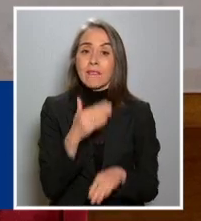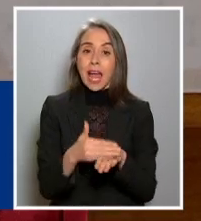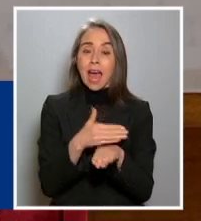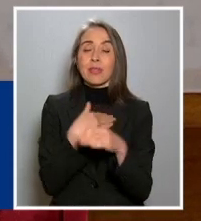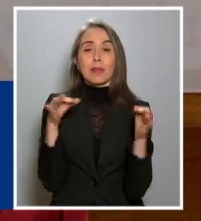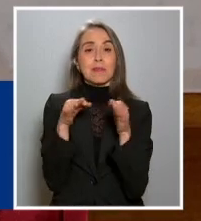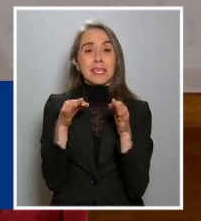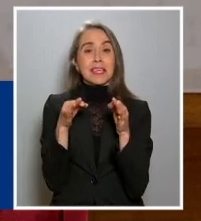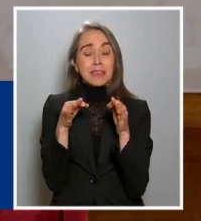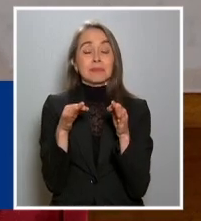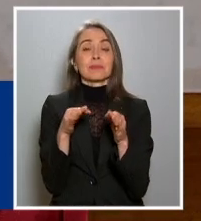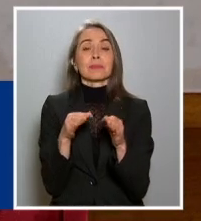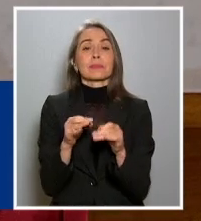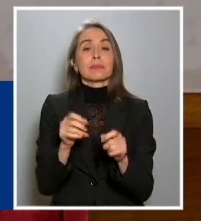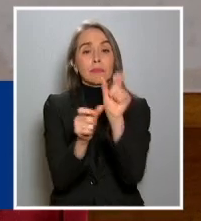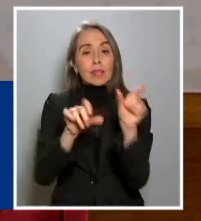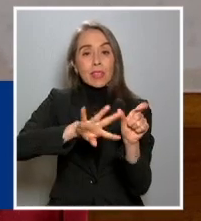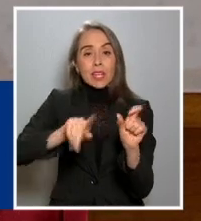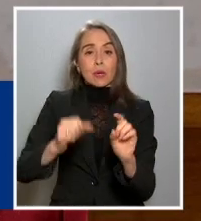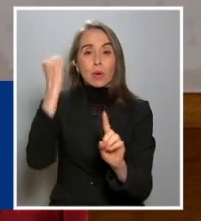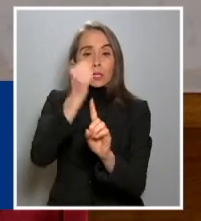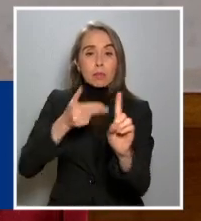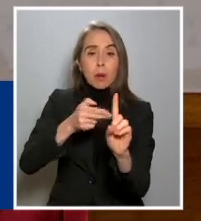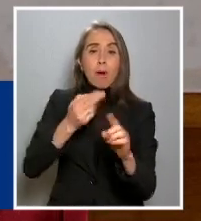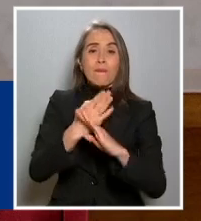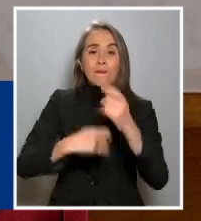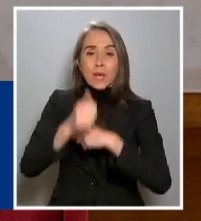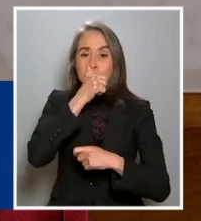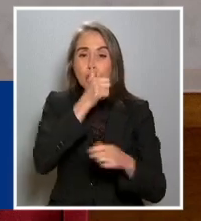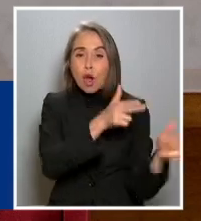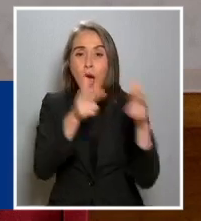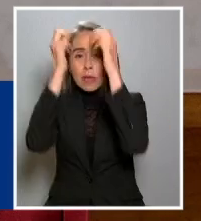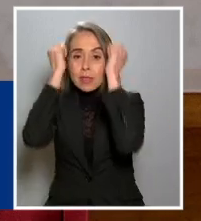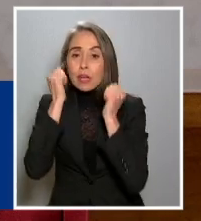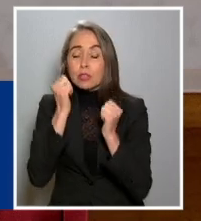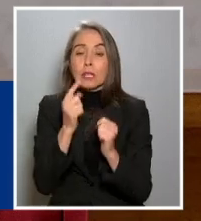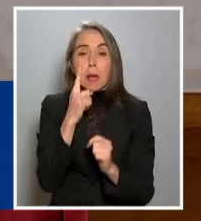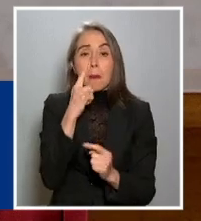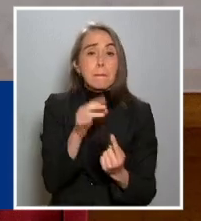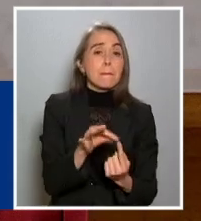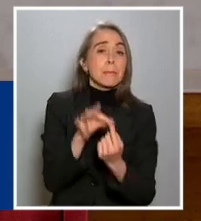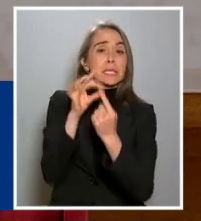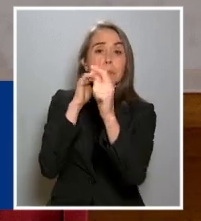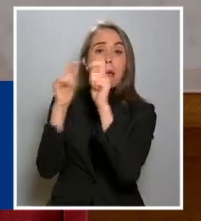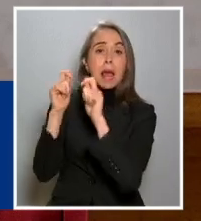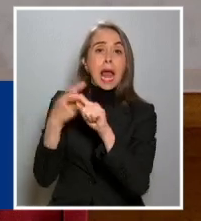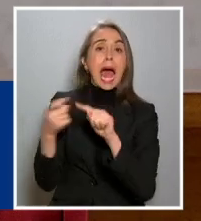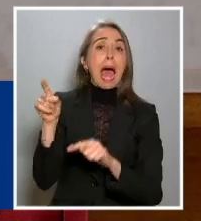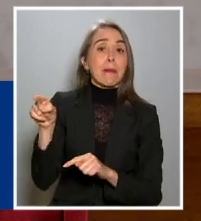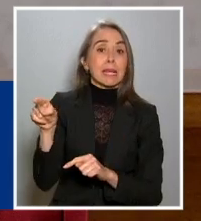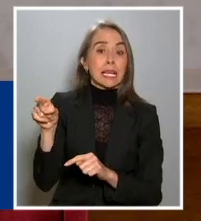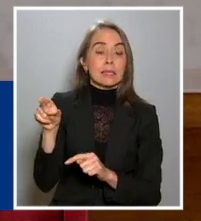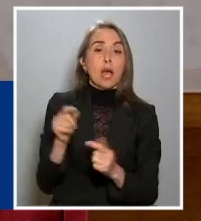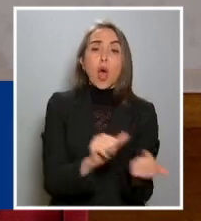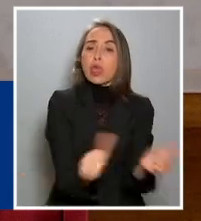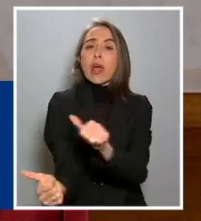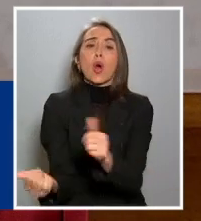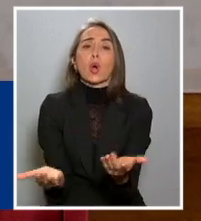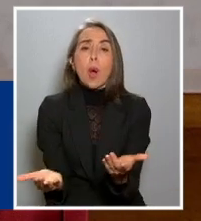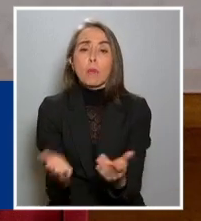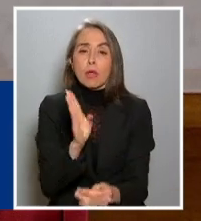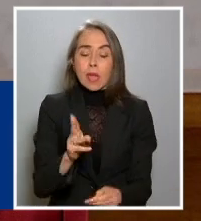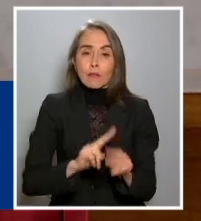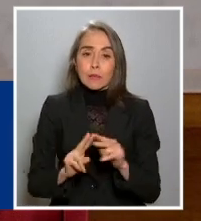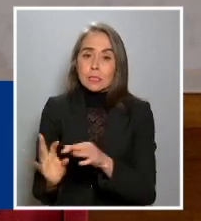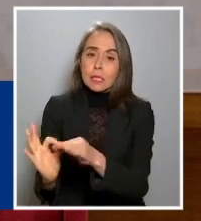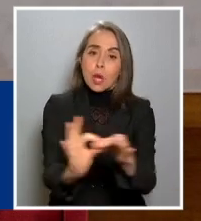preámbulo, que la delincuencia y la criminalidad organizada son hoy día nuestra principal amenaza. Y para derrotarla debemos actuar